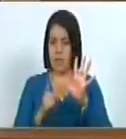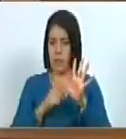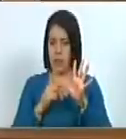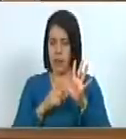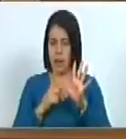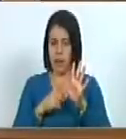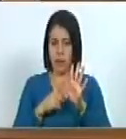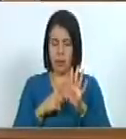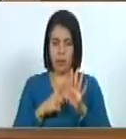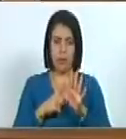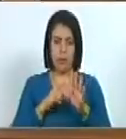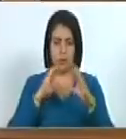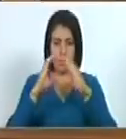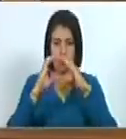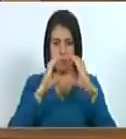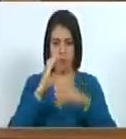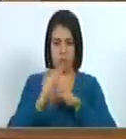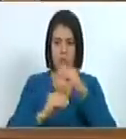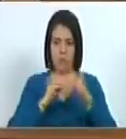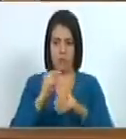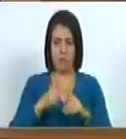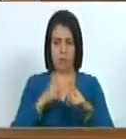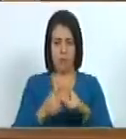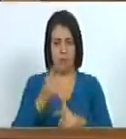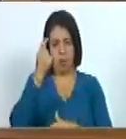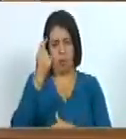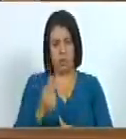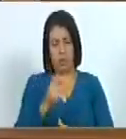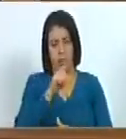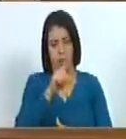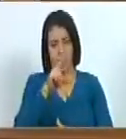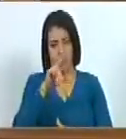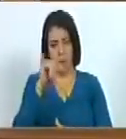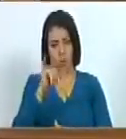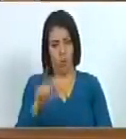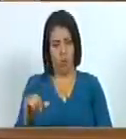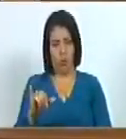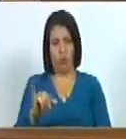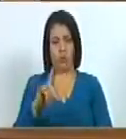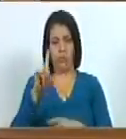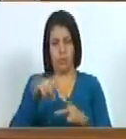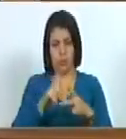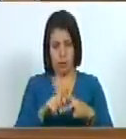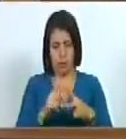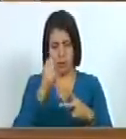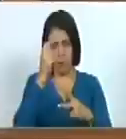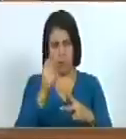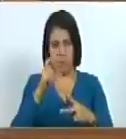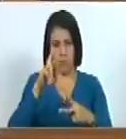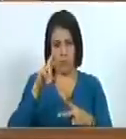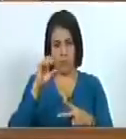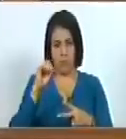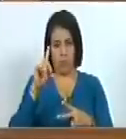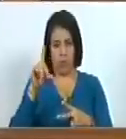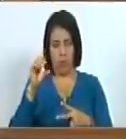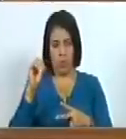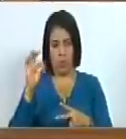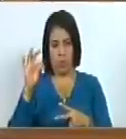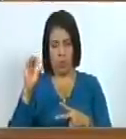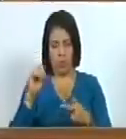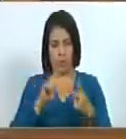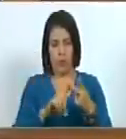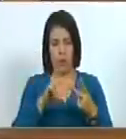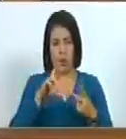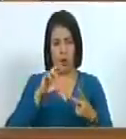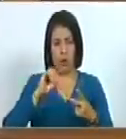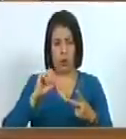de la cuenta. Comunicación suscrita por la diputada Luz Coromoto Chacón y los diputados Rodolfo Crespo y Roger